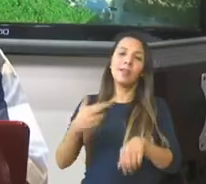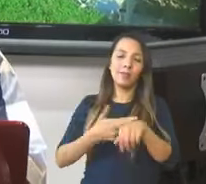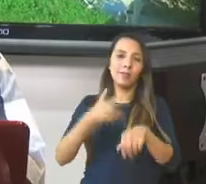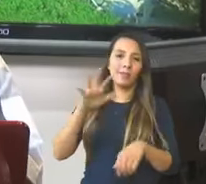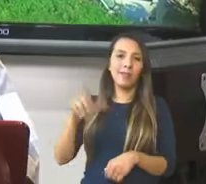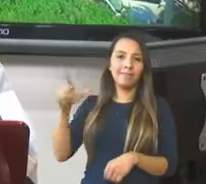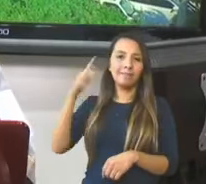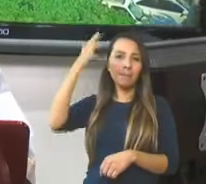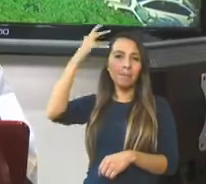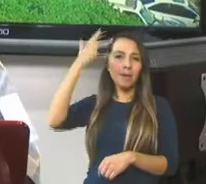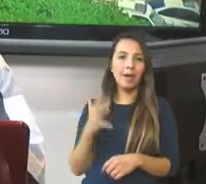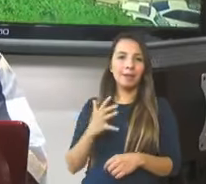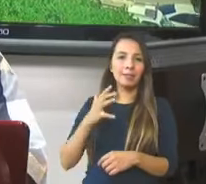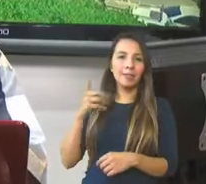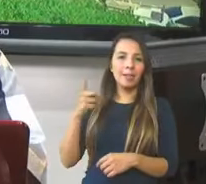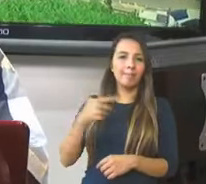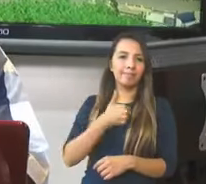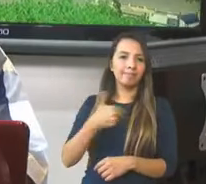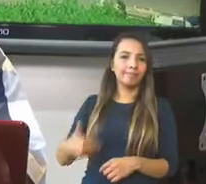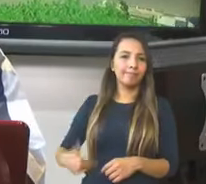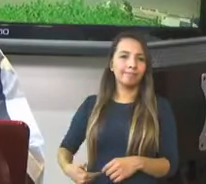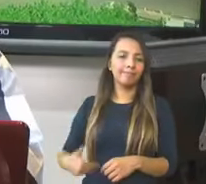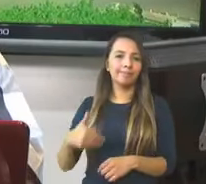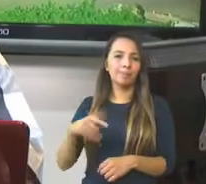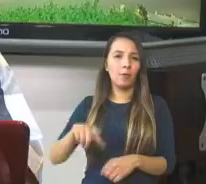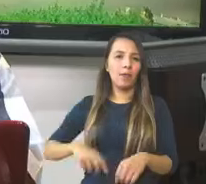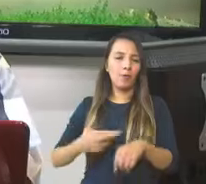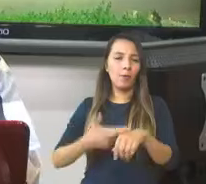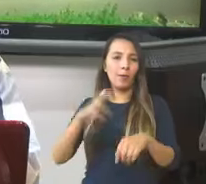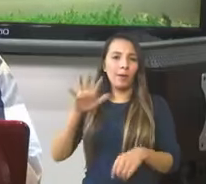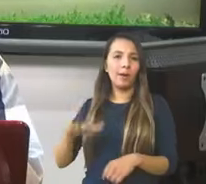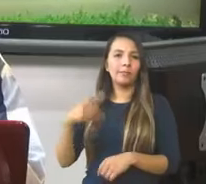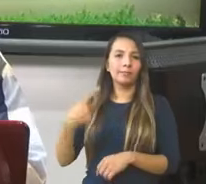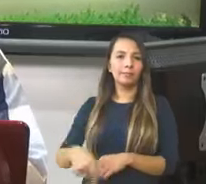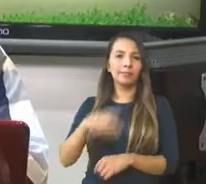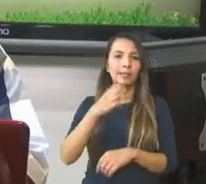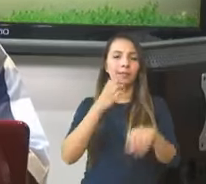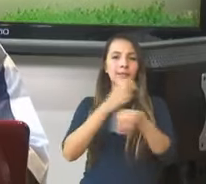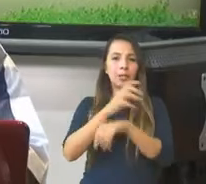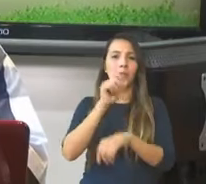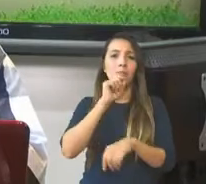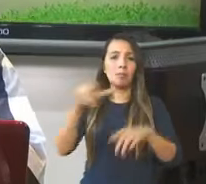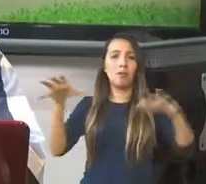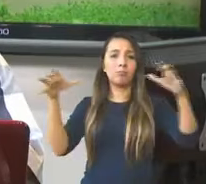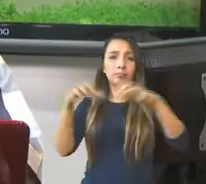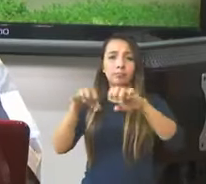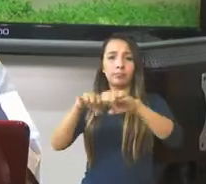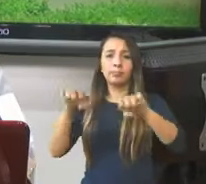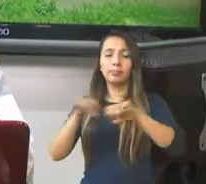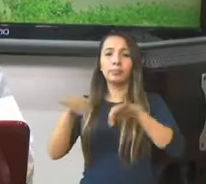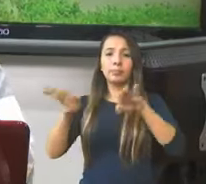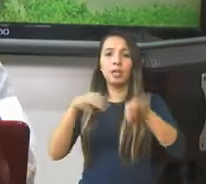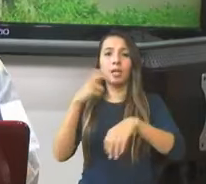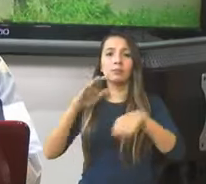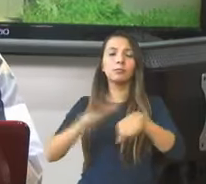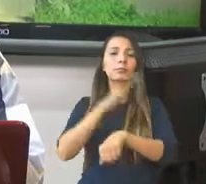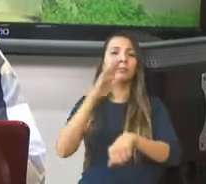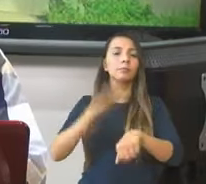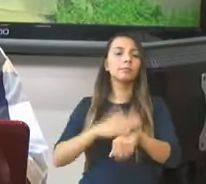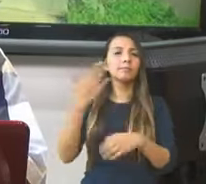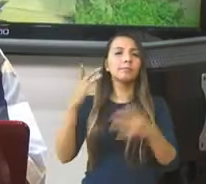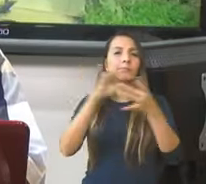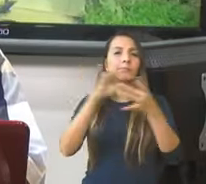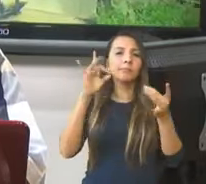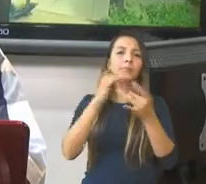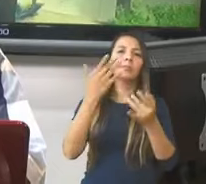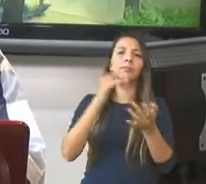Marina del Pilar Ávila Olmeda, junto con su gabinete, al cual usted forma parte, le estén dando esta calificación? Adelante, y